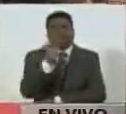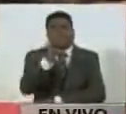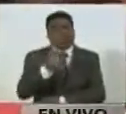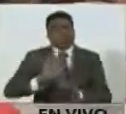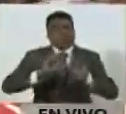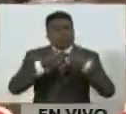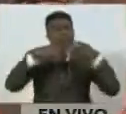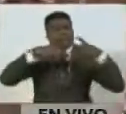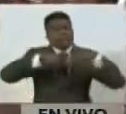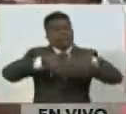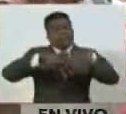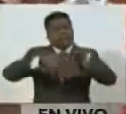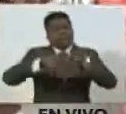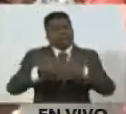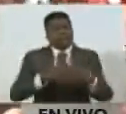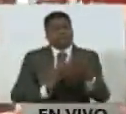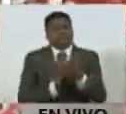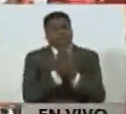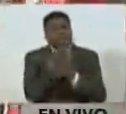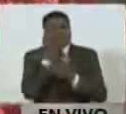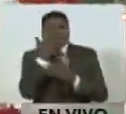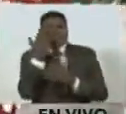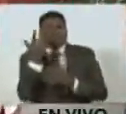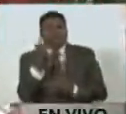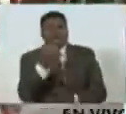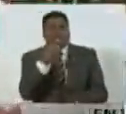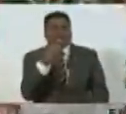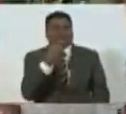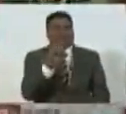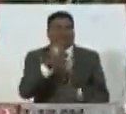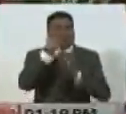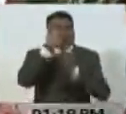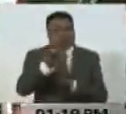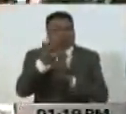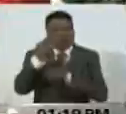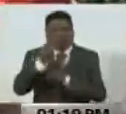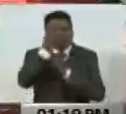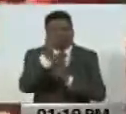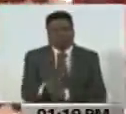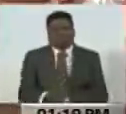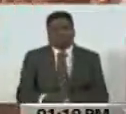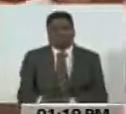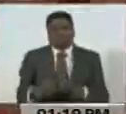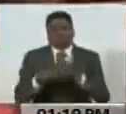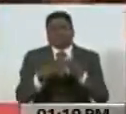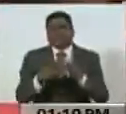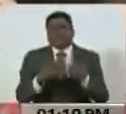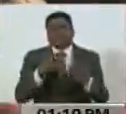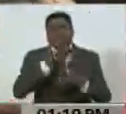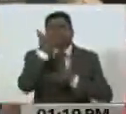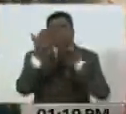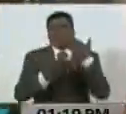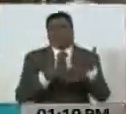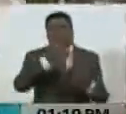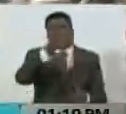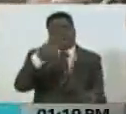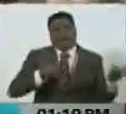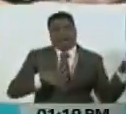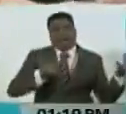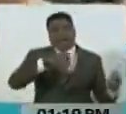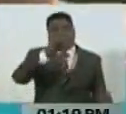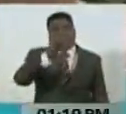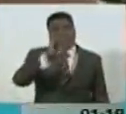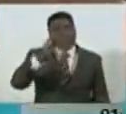inicial de esta marcha de los claveles, a participar, a rendirle honores al cantor venezolano Ali Primera. Nosotros